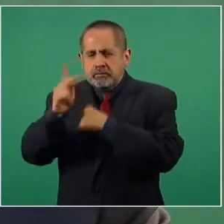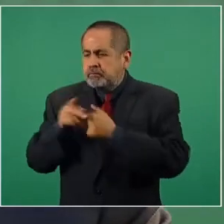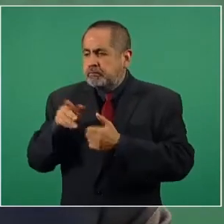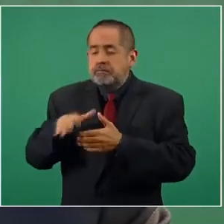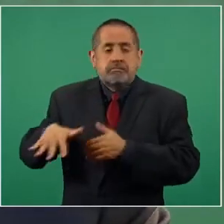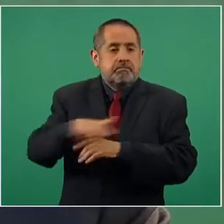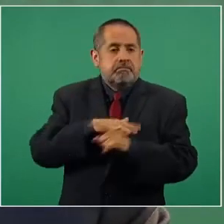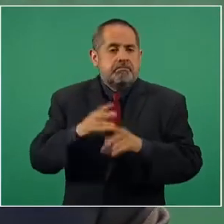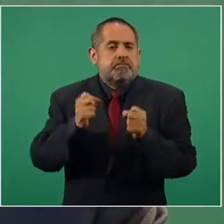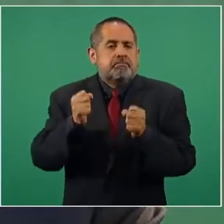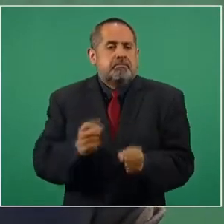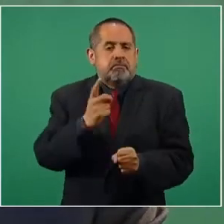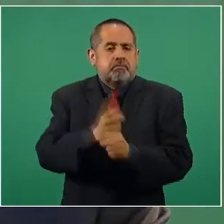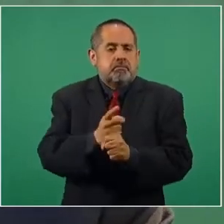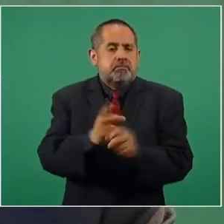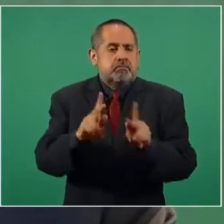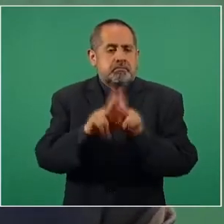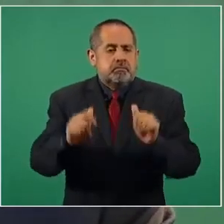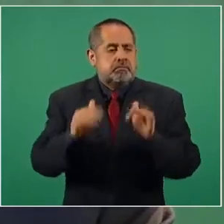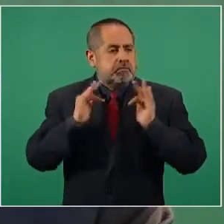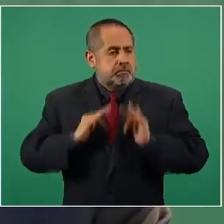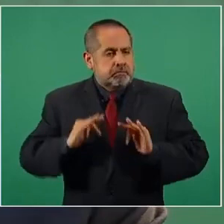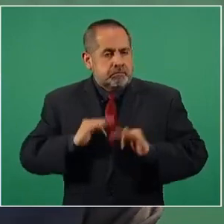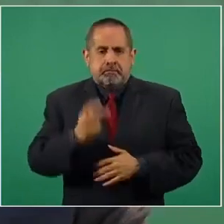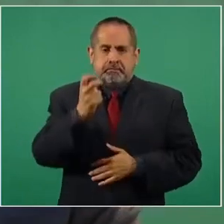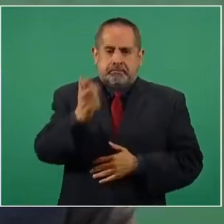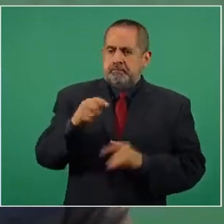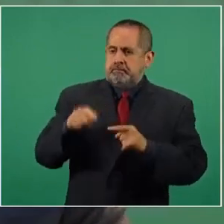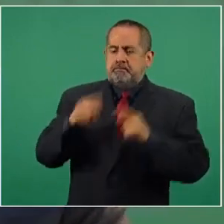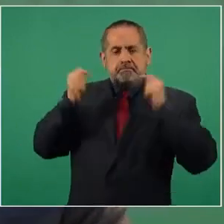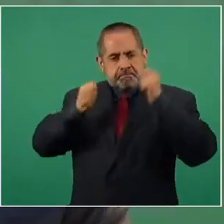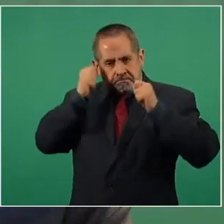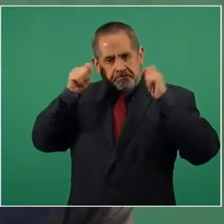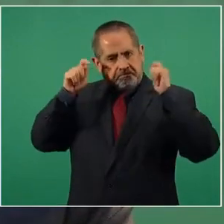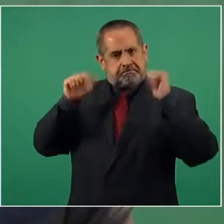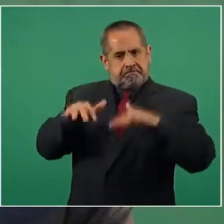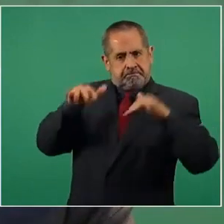seguridad, y así se mantienen los centros